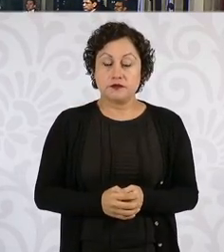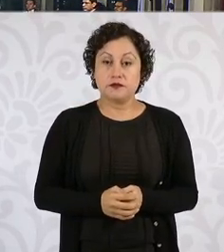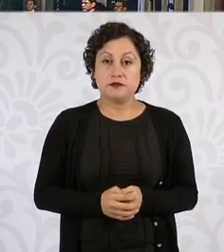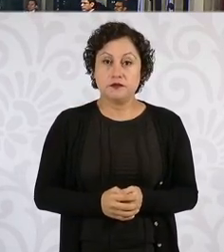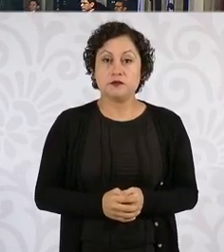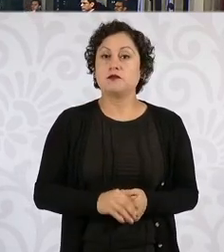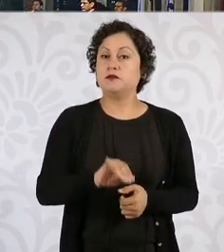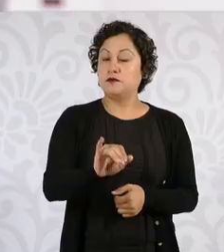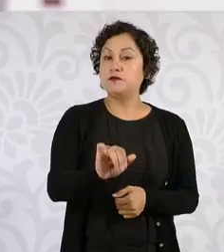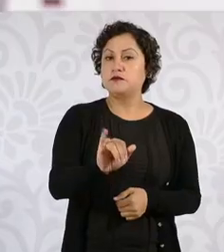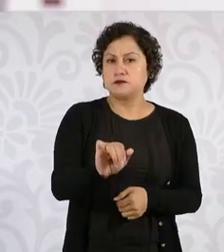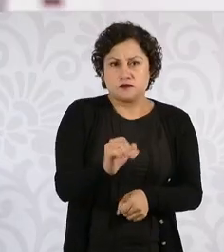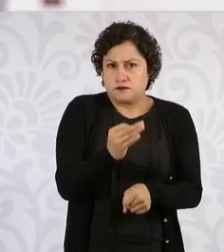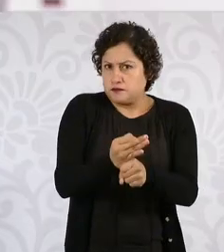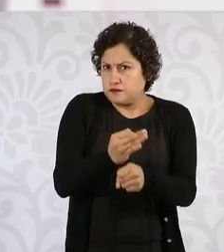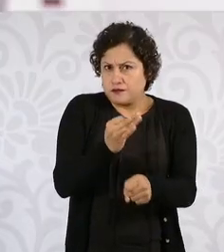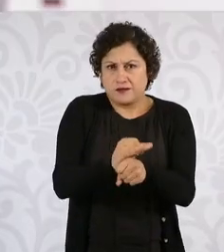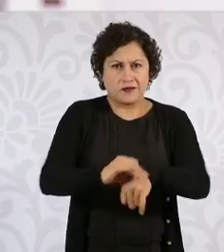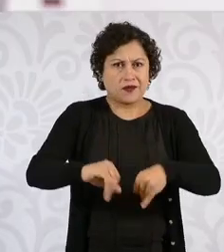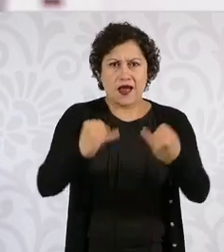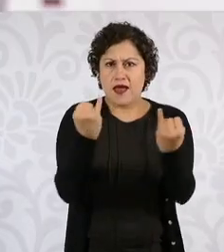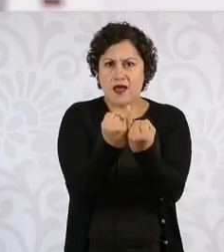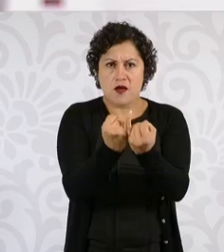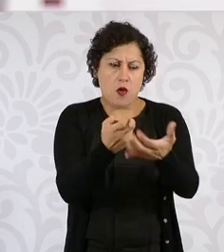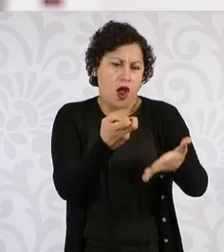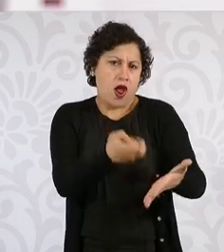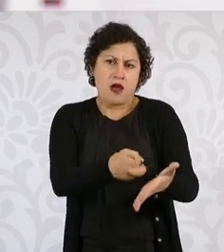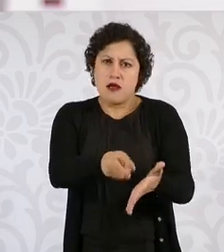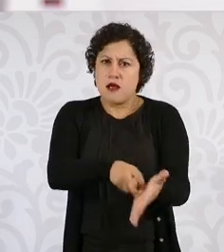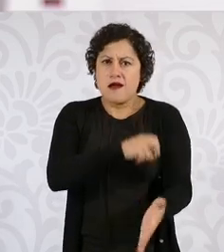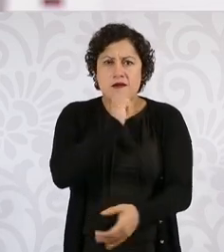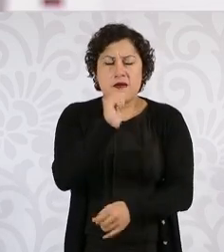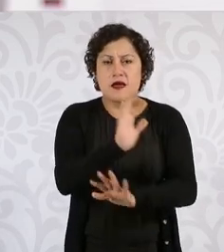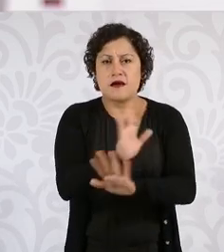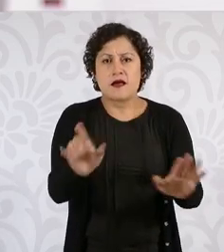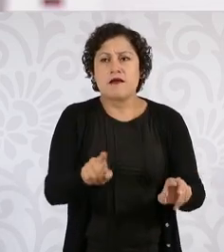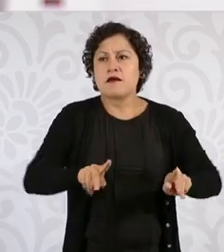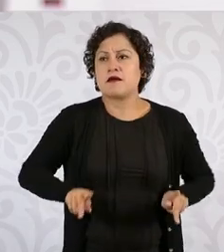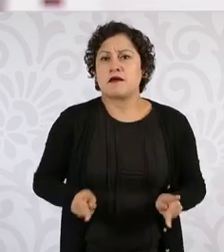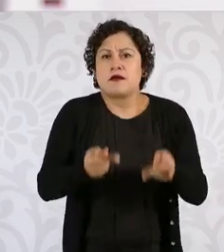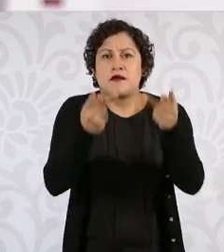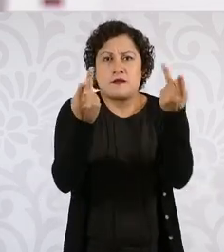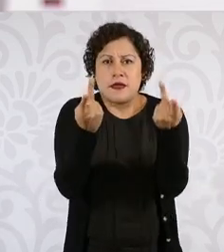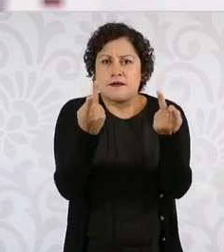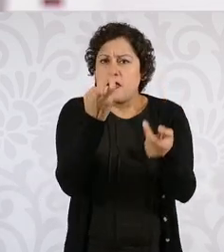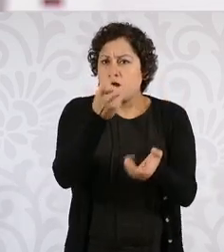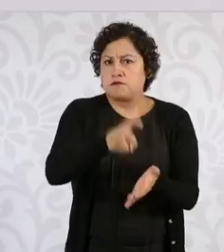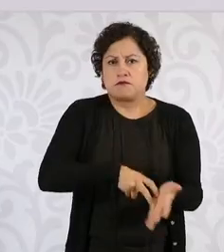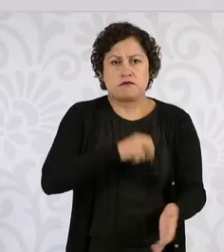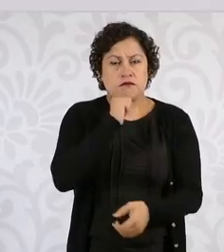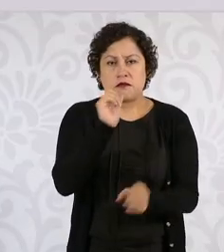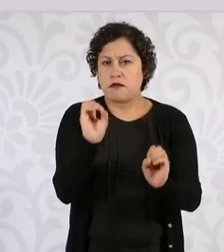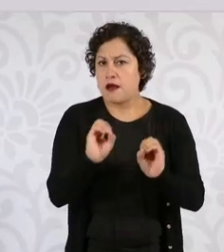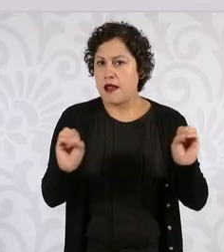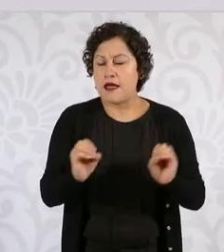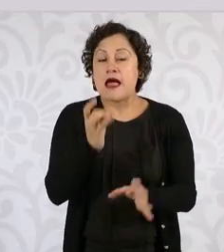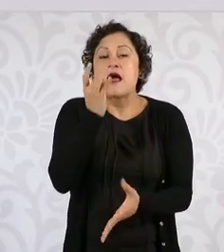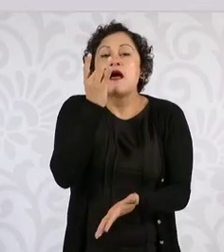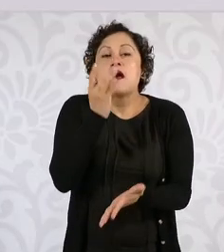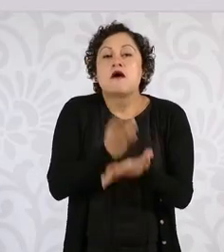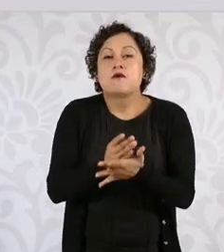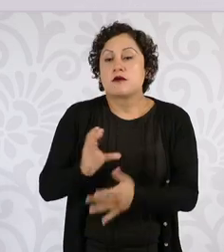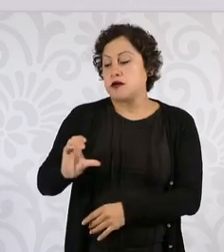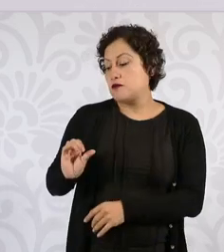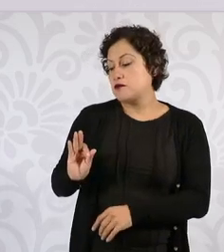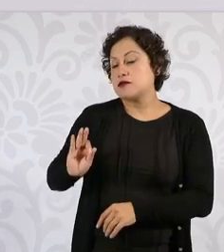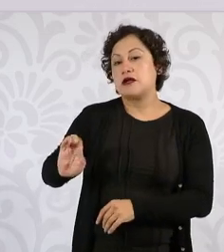sí, como está ahora. Eso no se modifica y el mercado tampoco se modifica, solo que se le da preponderancia a Comisión